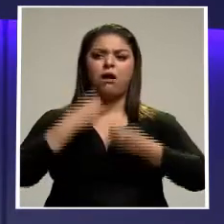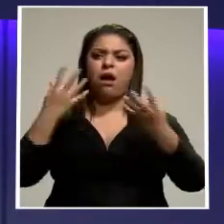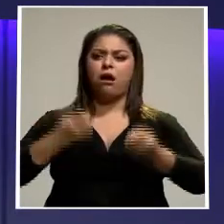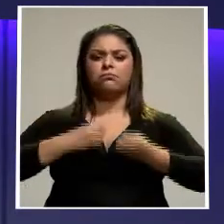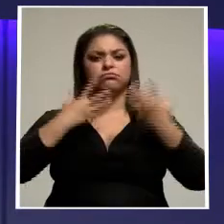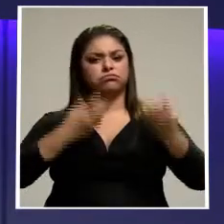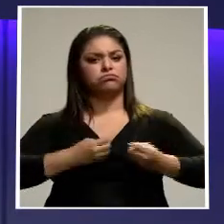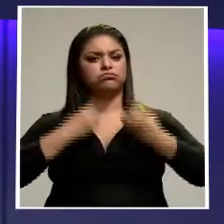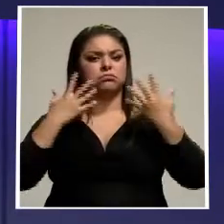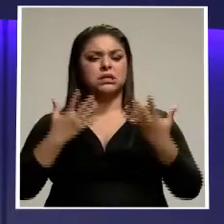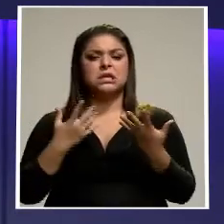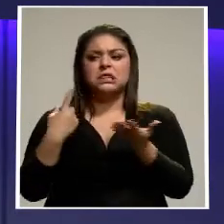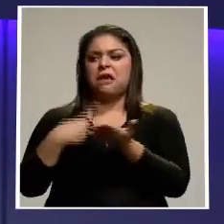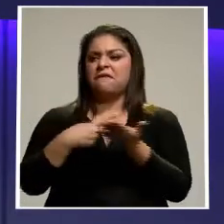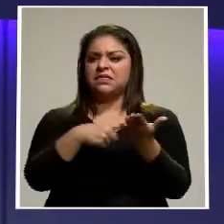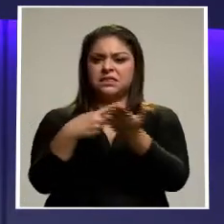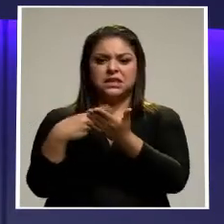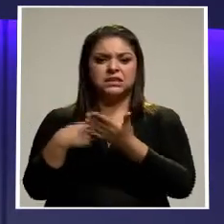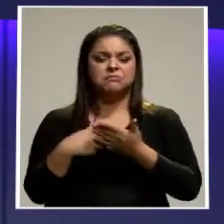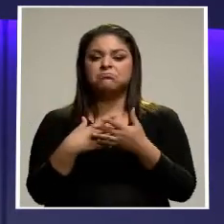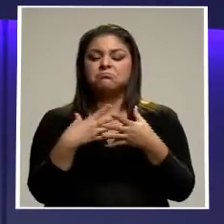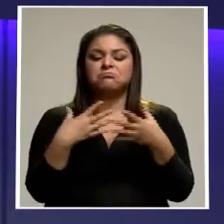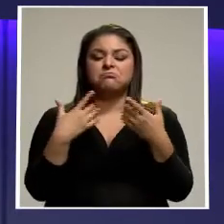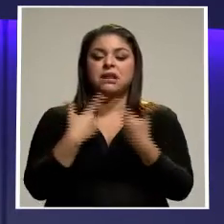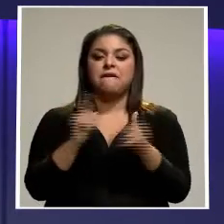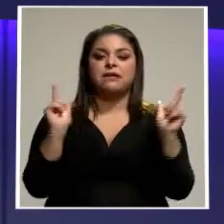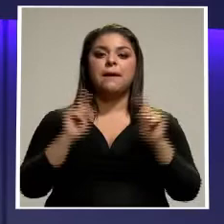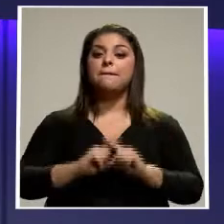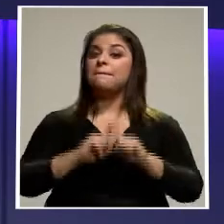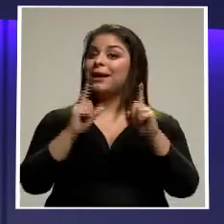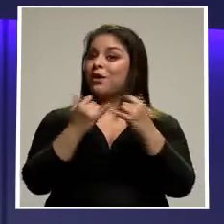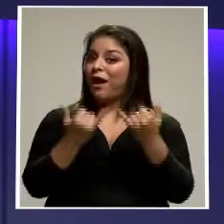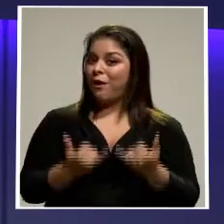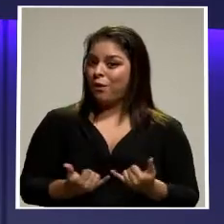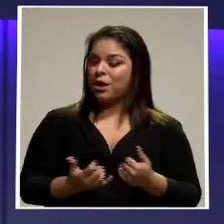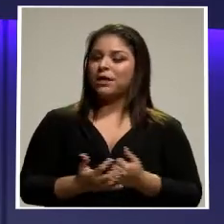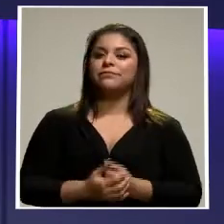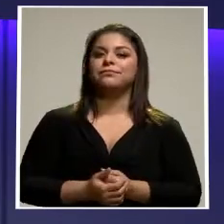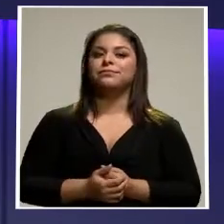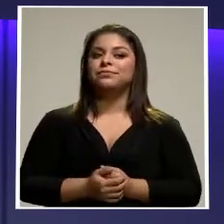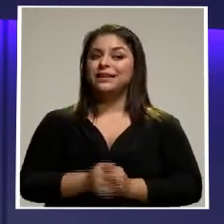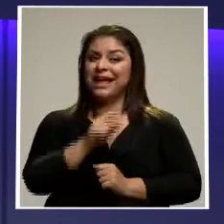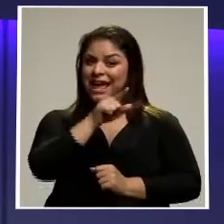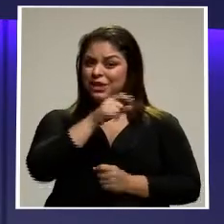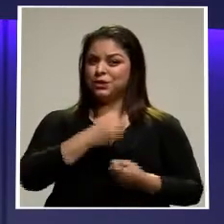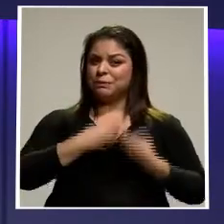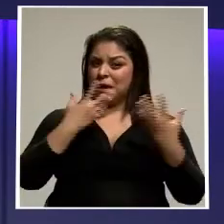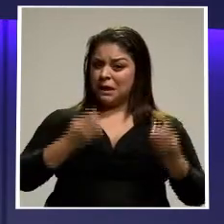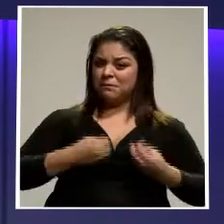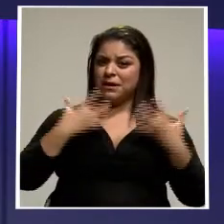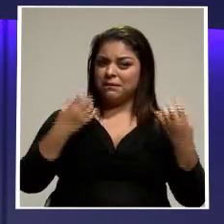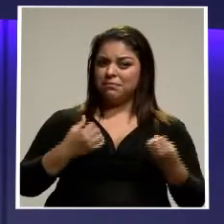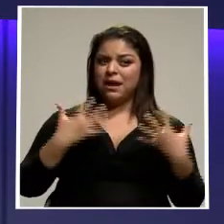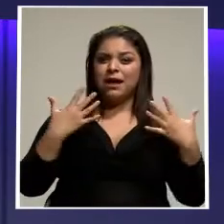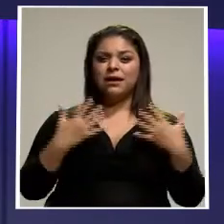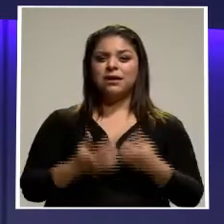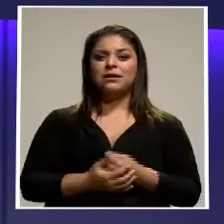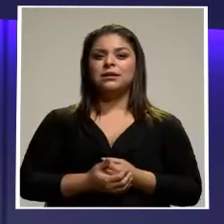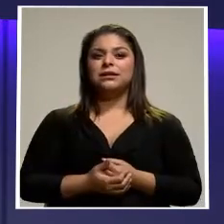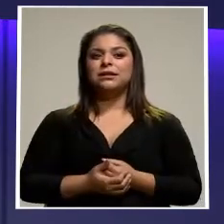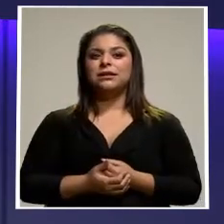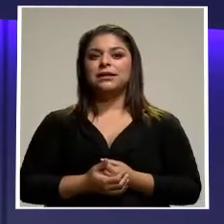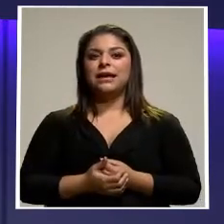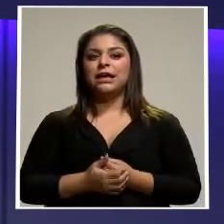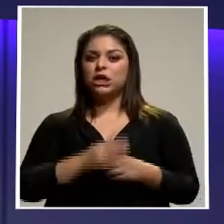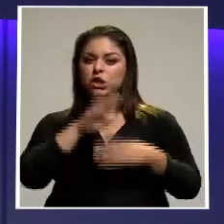debatir ampliamente. Pero ahora esa proliferación y esa omnipresencia de